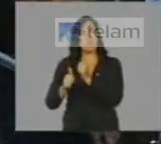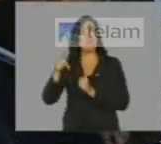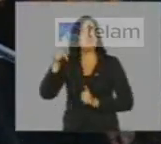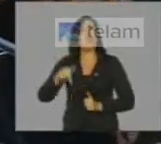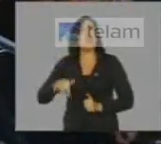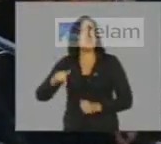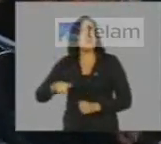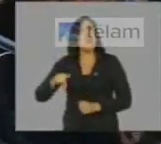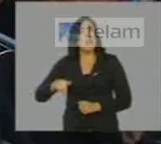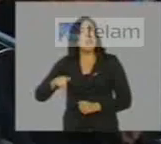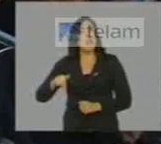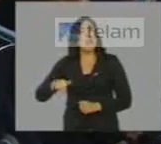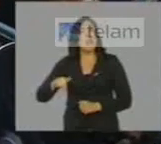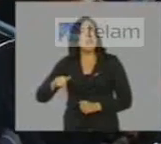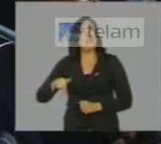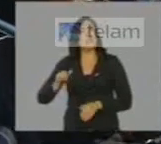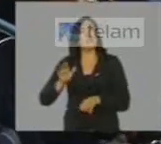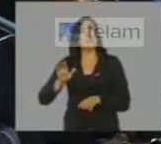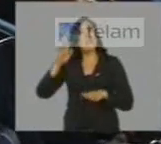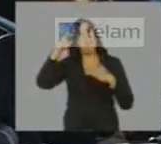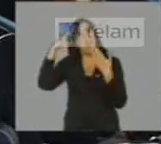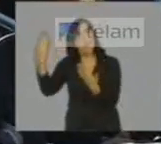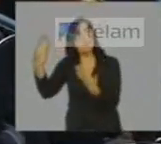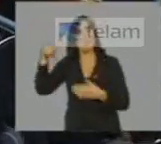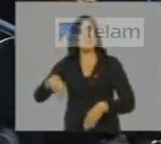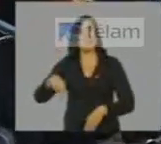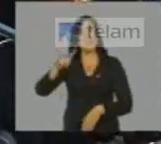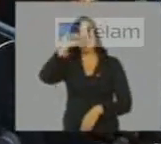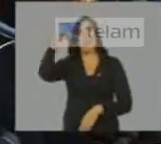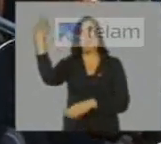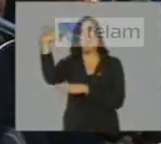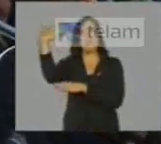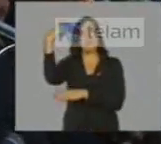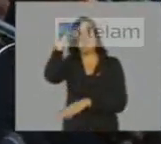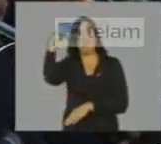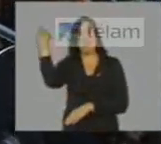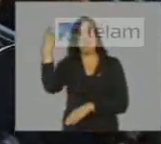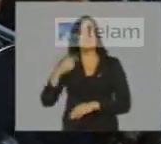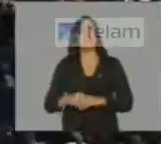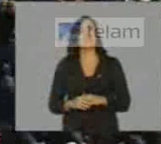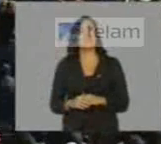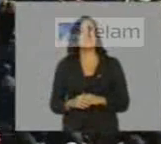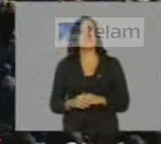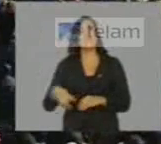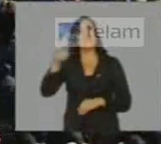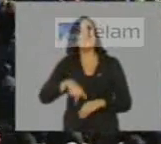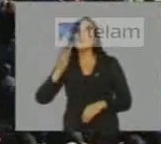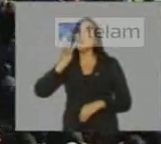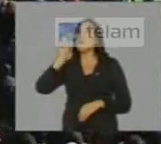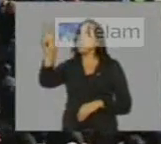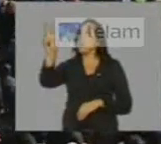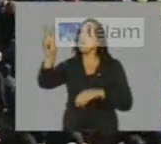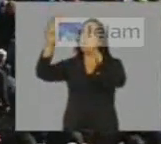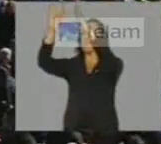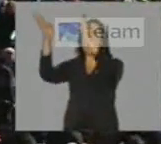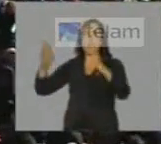renovada, o en este renovado homenaje a la bandera nacional, donde vemos el monumento nacional